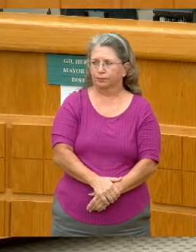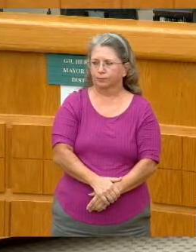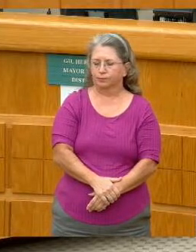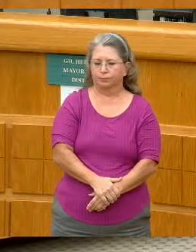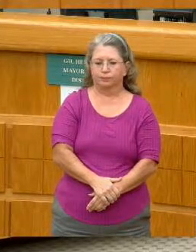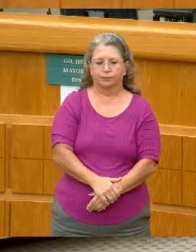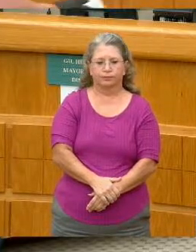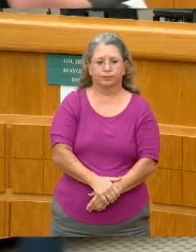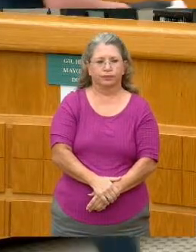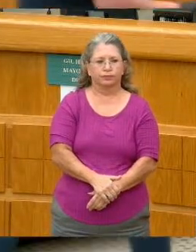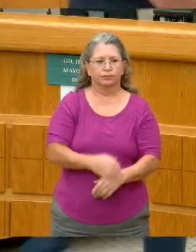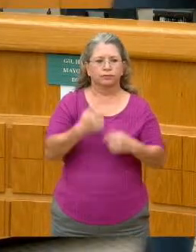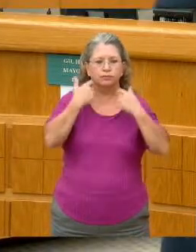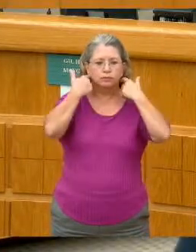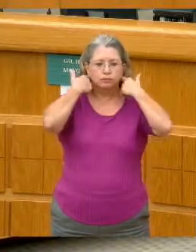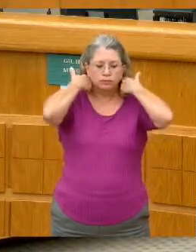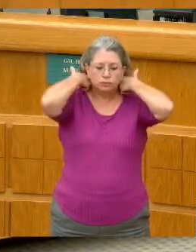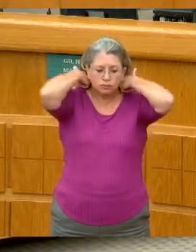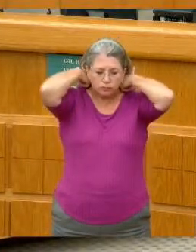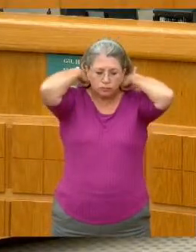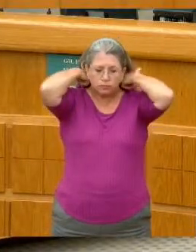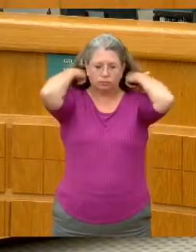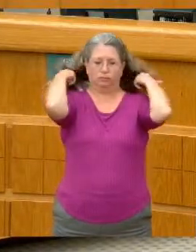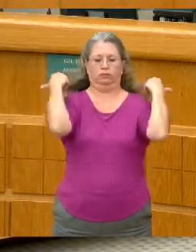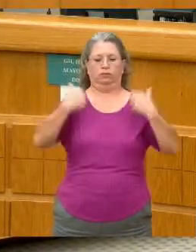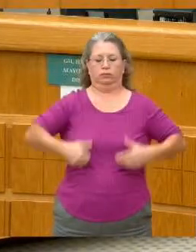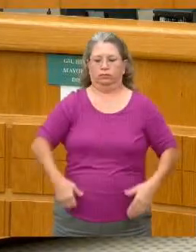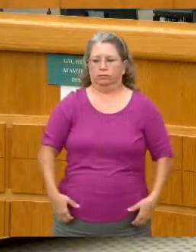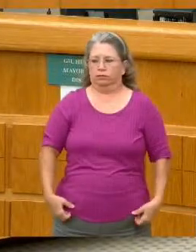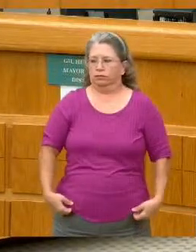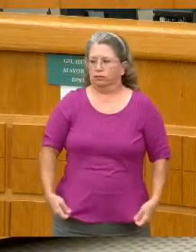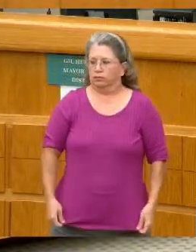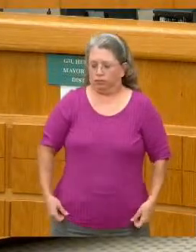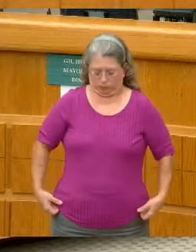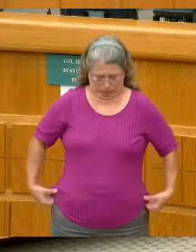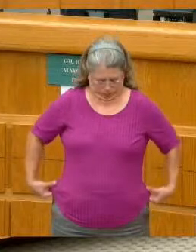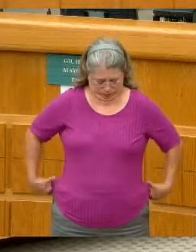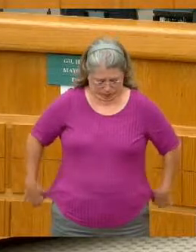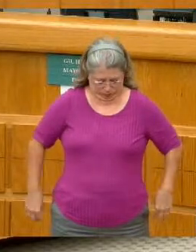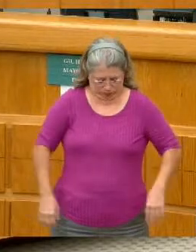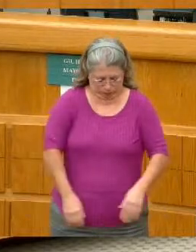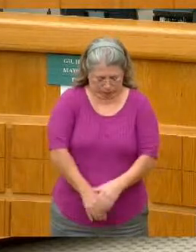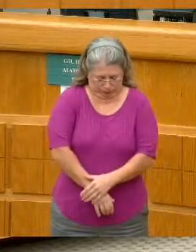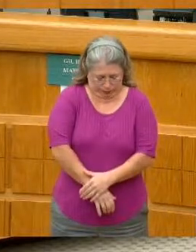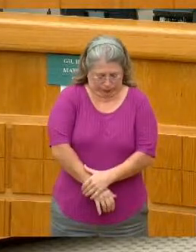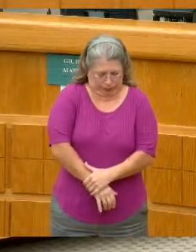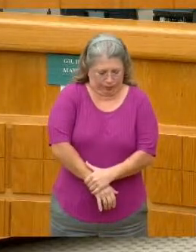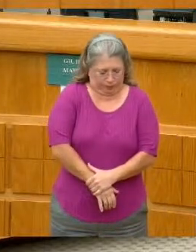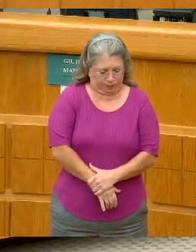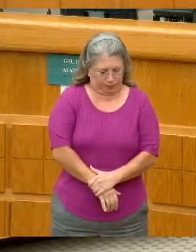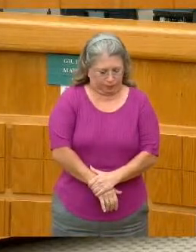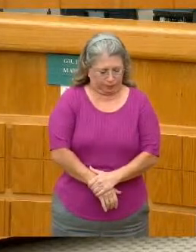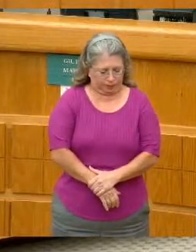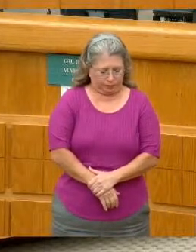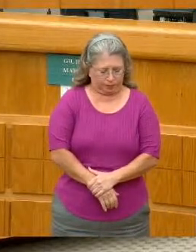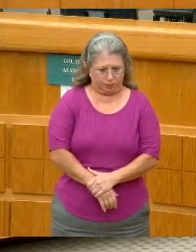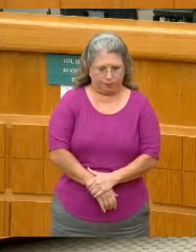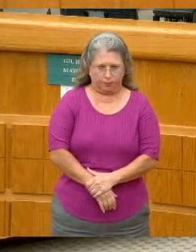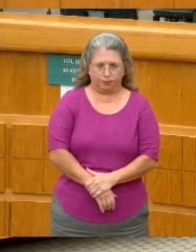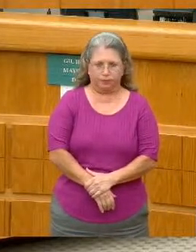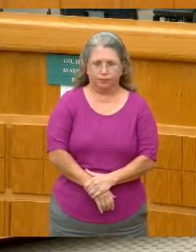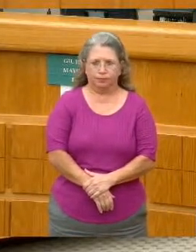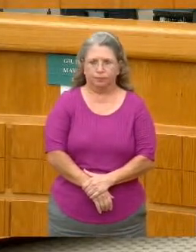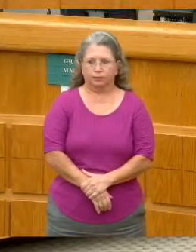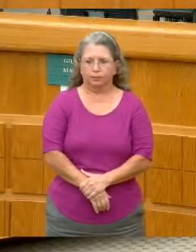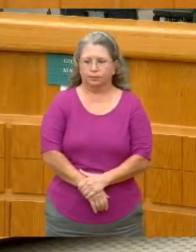estar contado es de suma importancia, así que le pido que responda al censo. Es importante ya que el condado recibe ayuda federal basada en el número de residentes